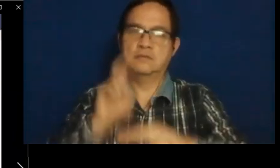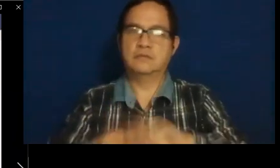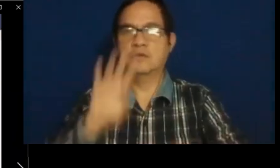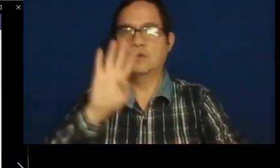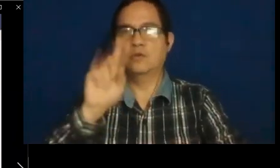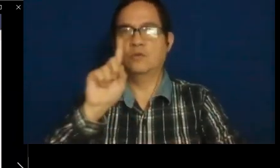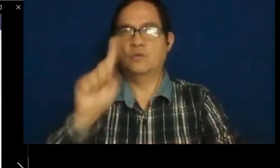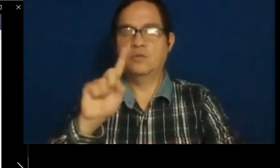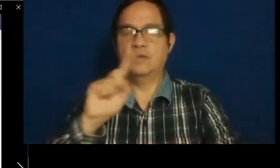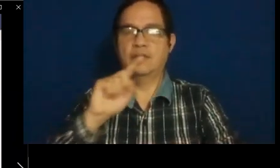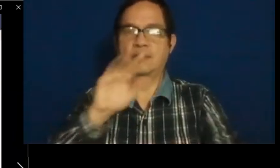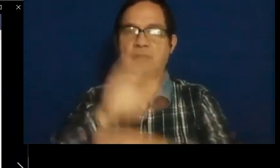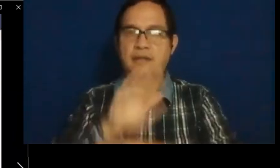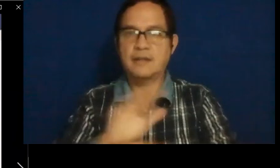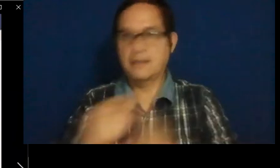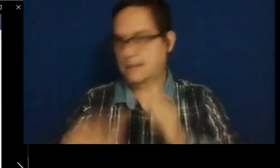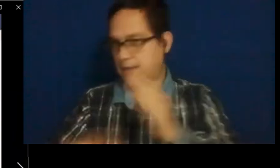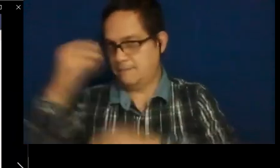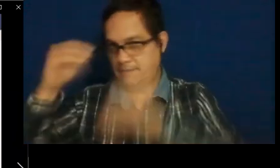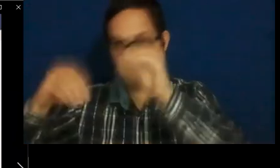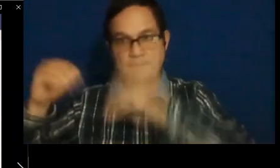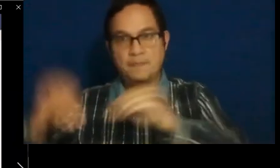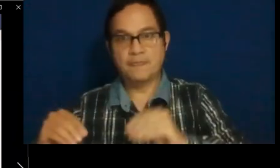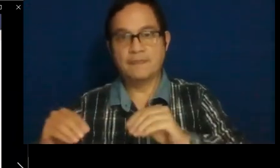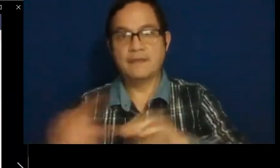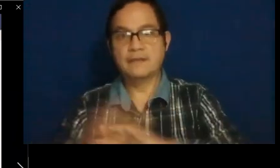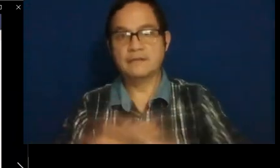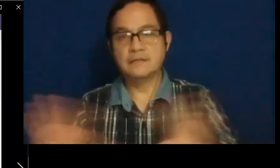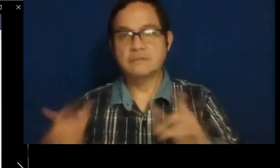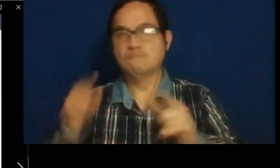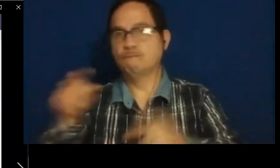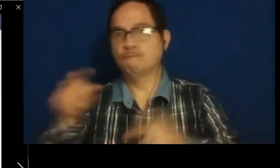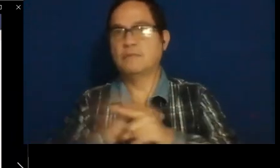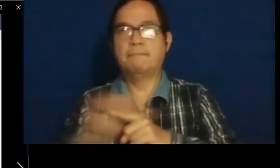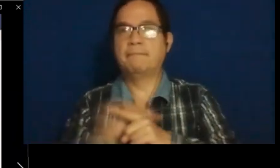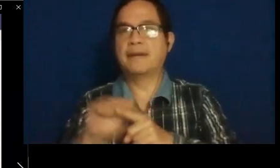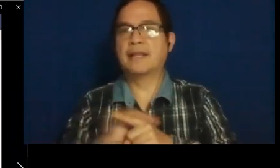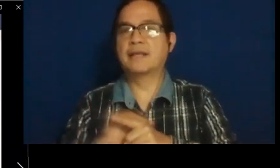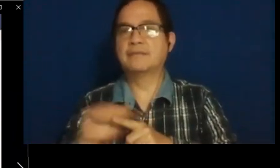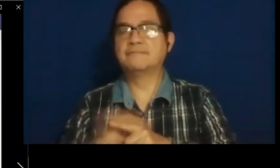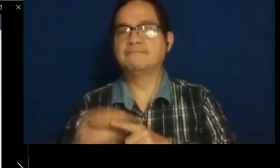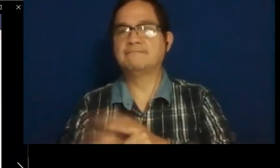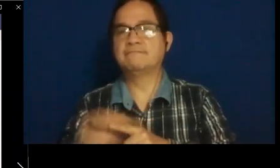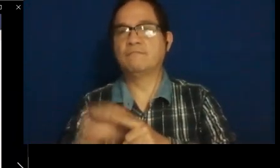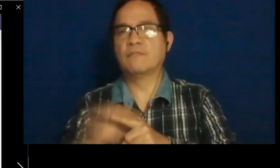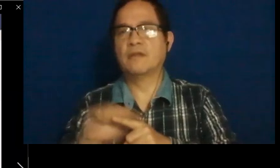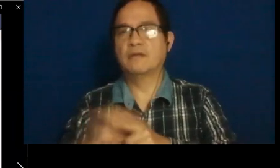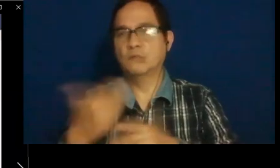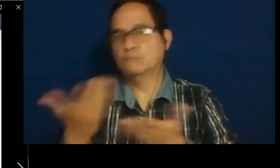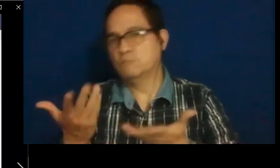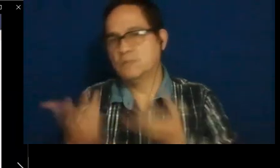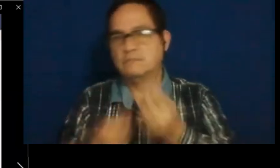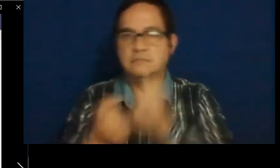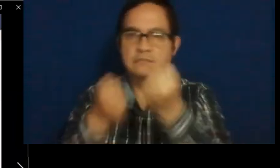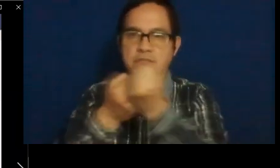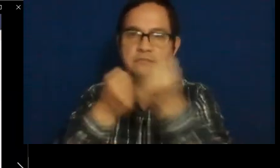la 1 de la tarde. Empieza a elaborarlo, que a la larga es la práctica lo que de pronto va a requerir mi